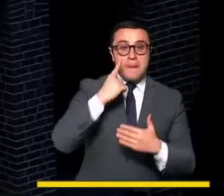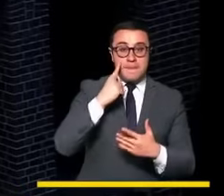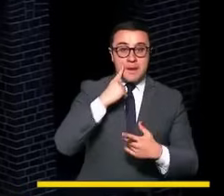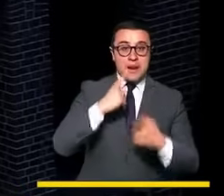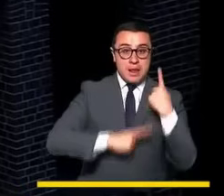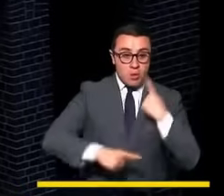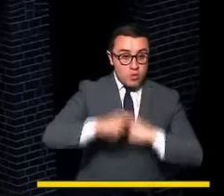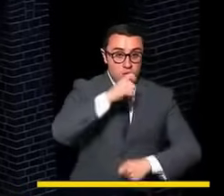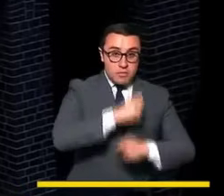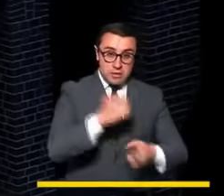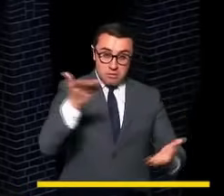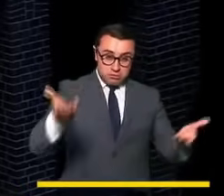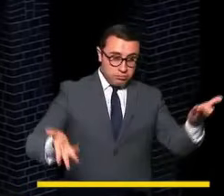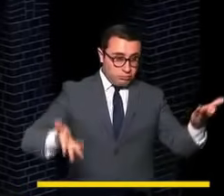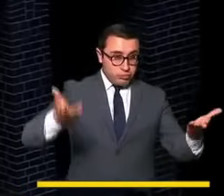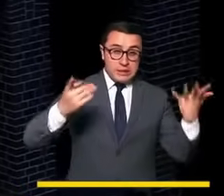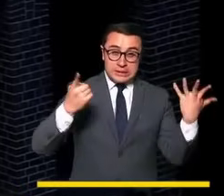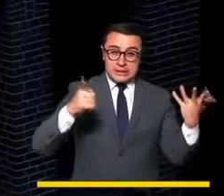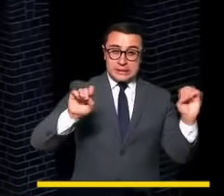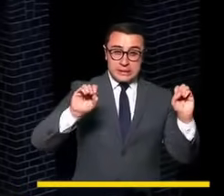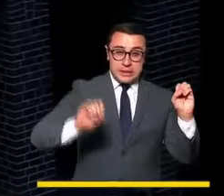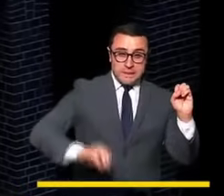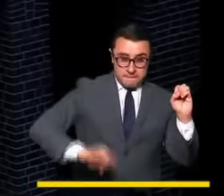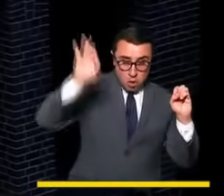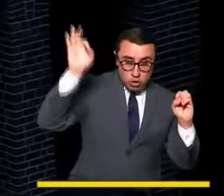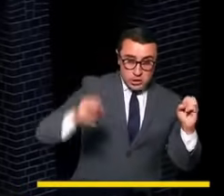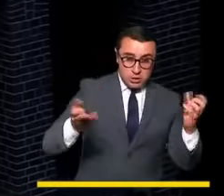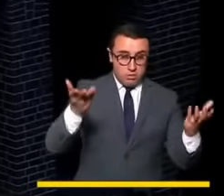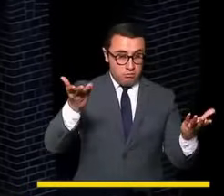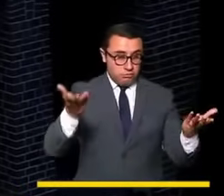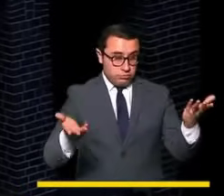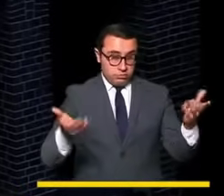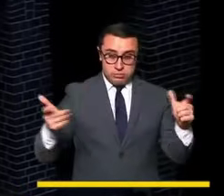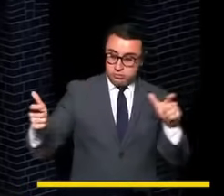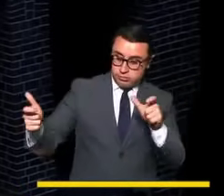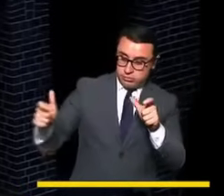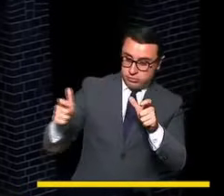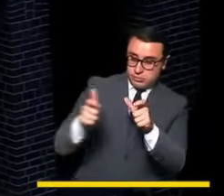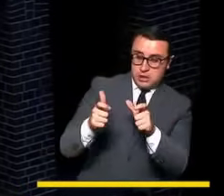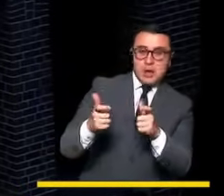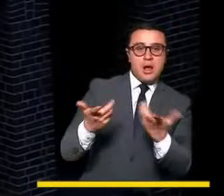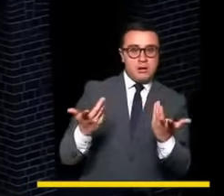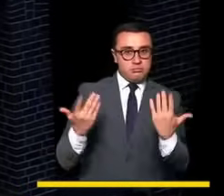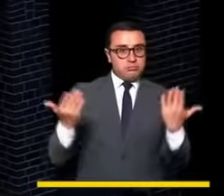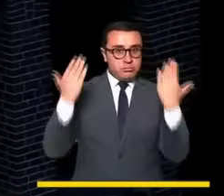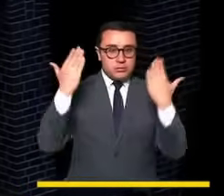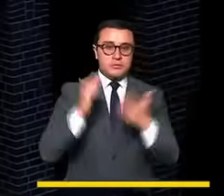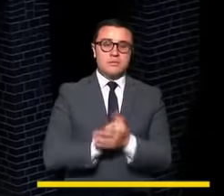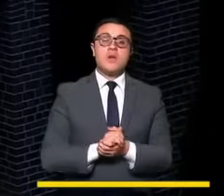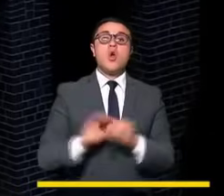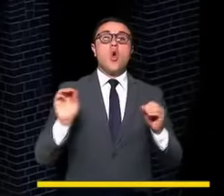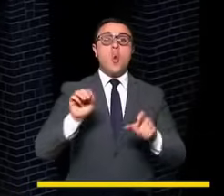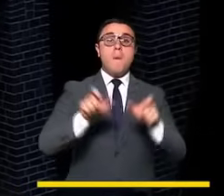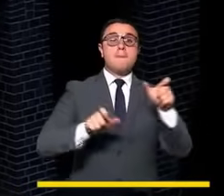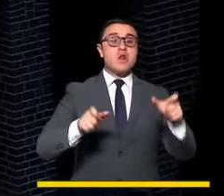año, 60%. Eso... Con respecto al hurto